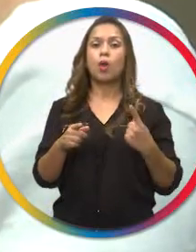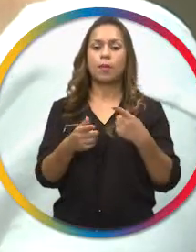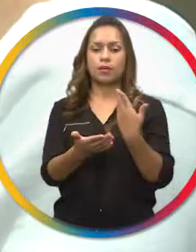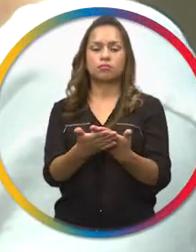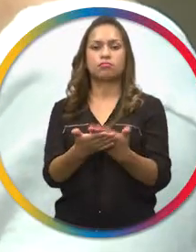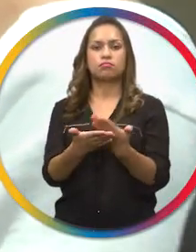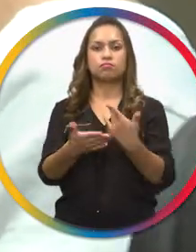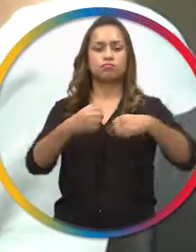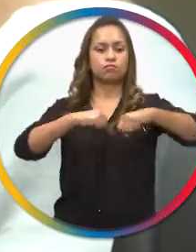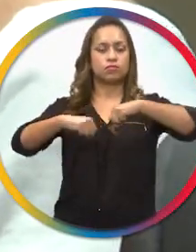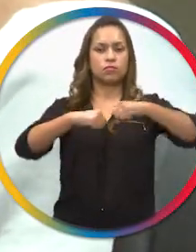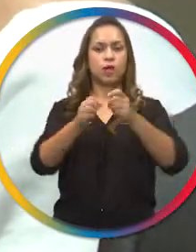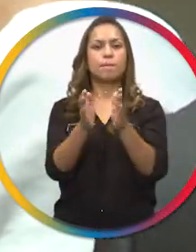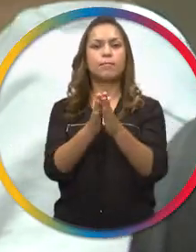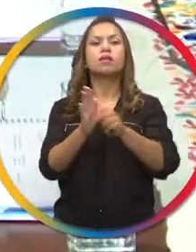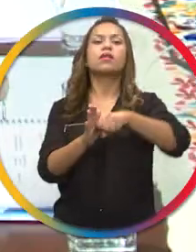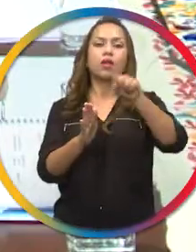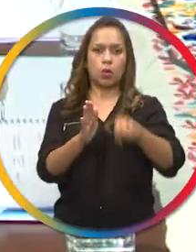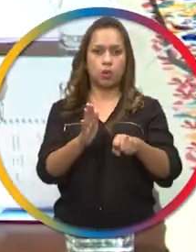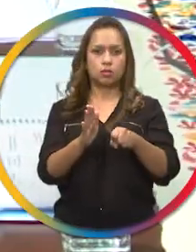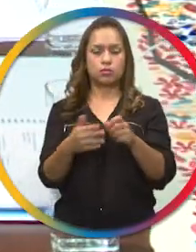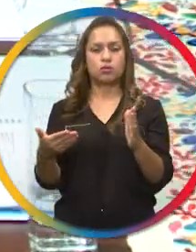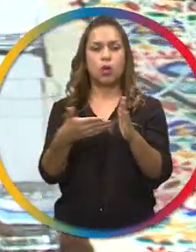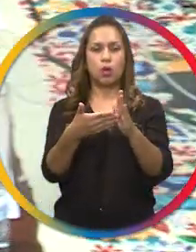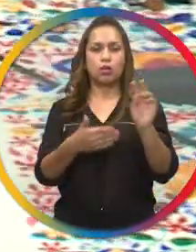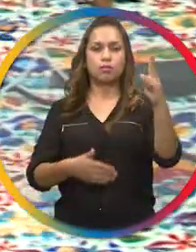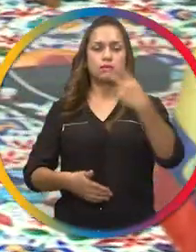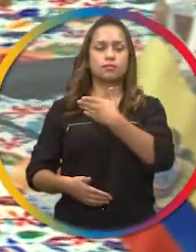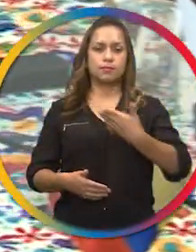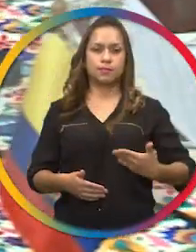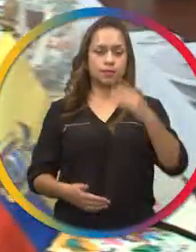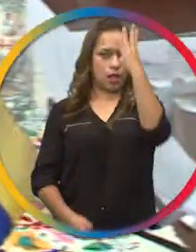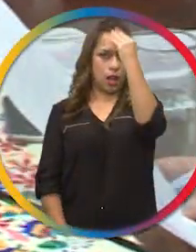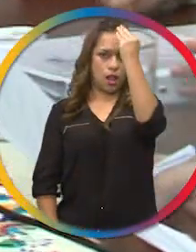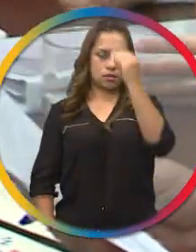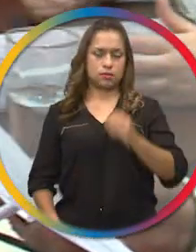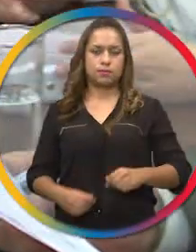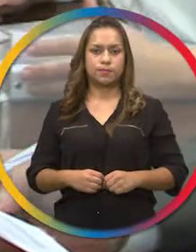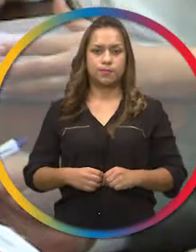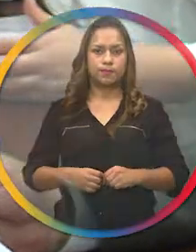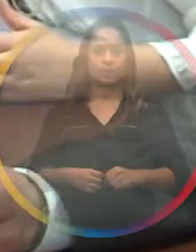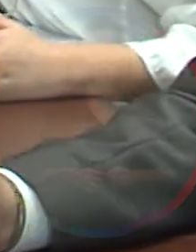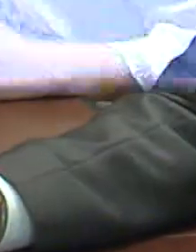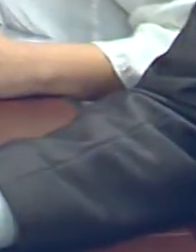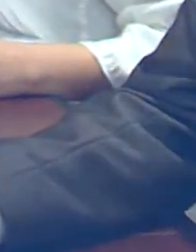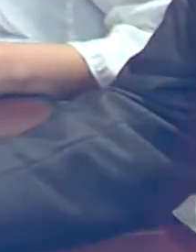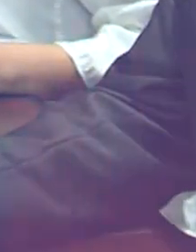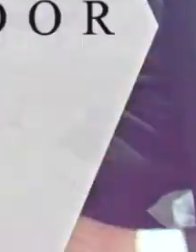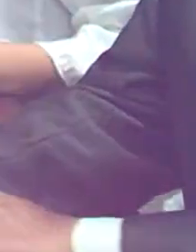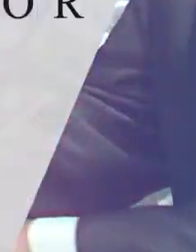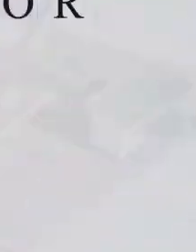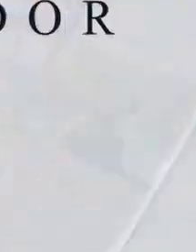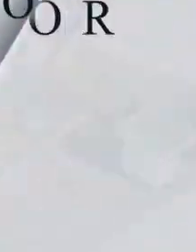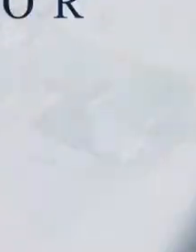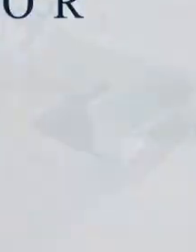pruebas documentales para el trámite de pedido de juicio político en contra del vicepresidente Jorge Glass.